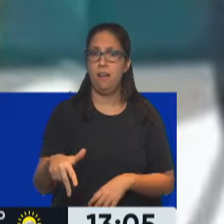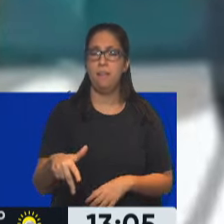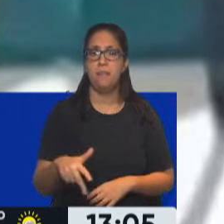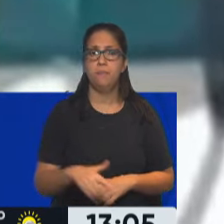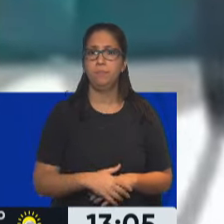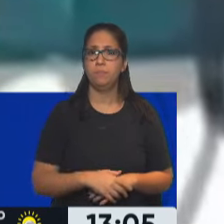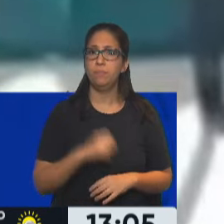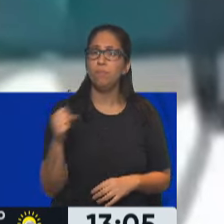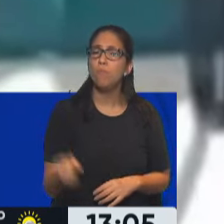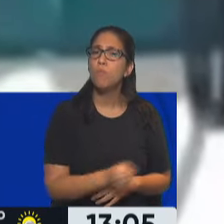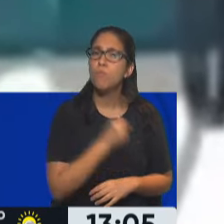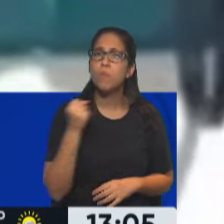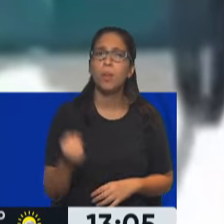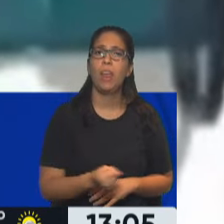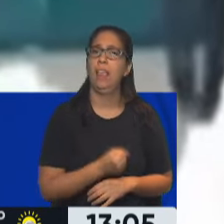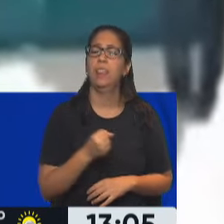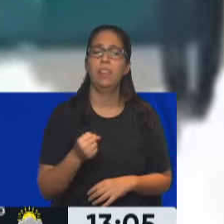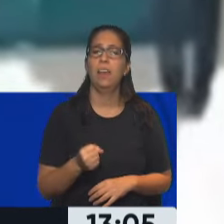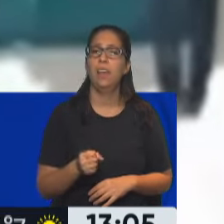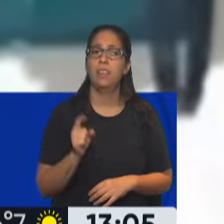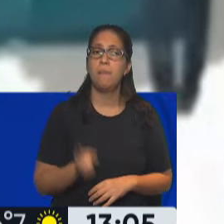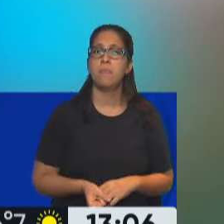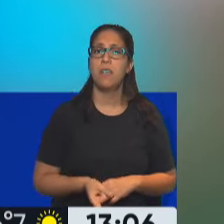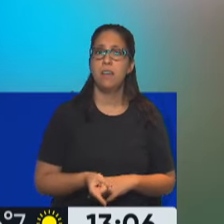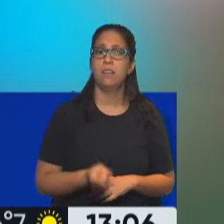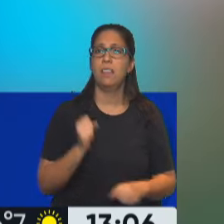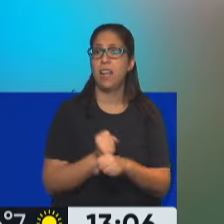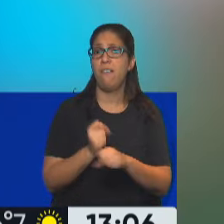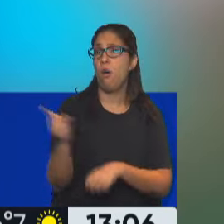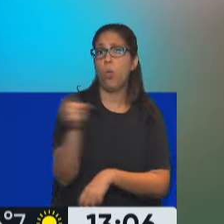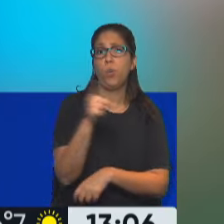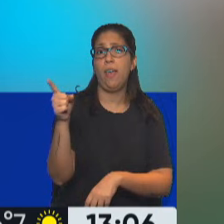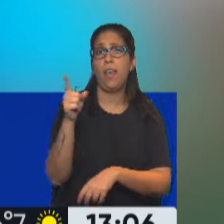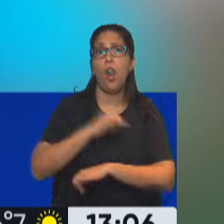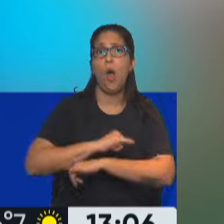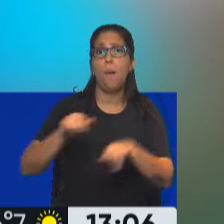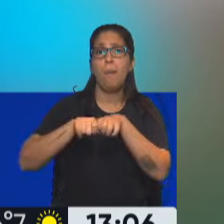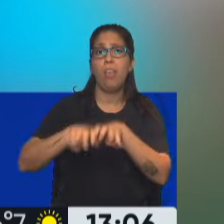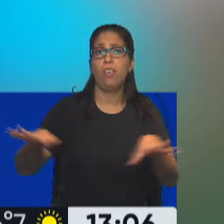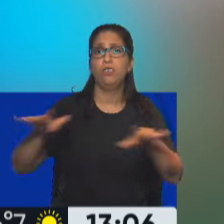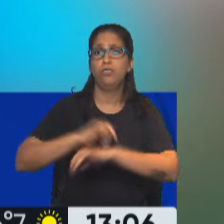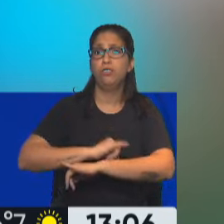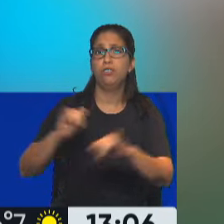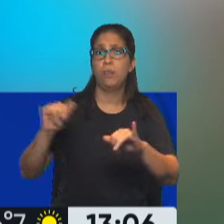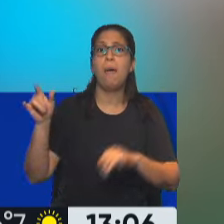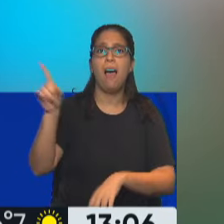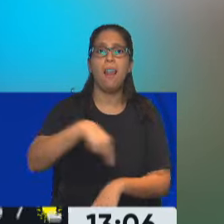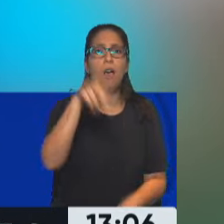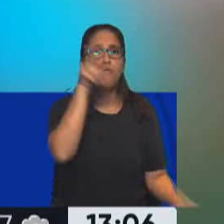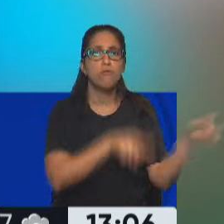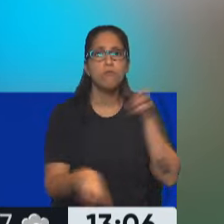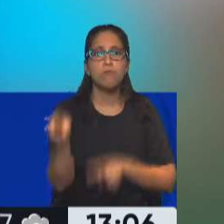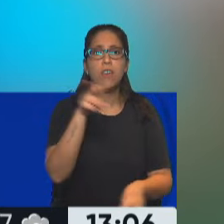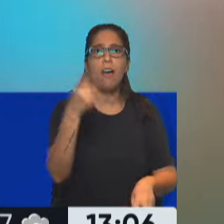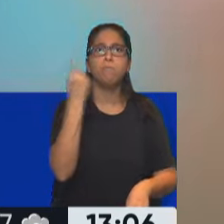es muy importante eh el trabajo que hacen ustedes eh para para lo que es este la búsqueda el